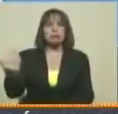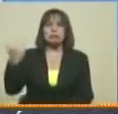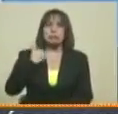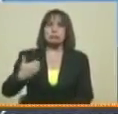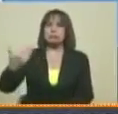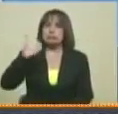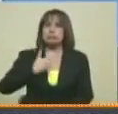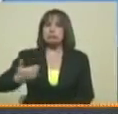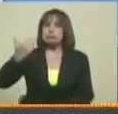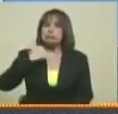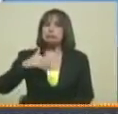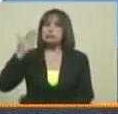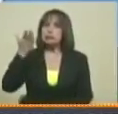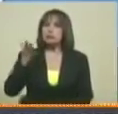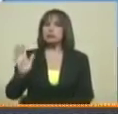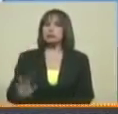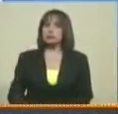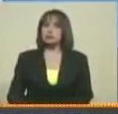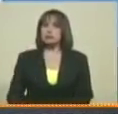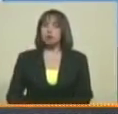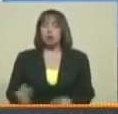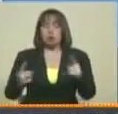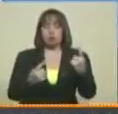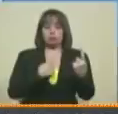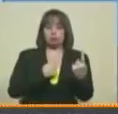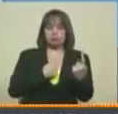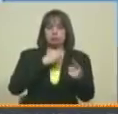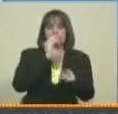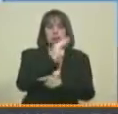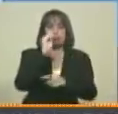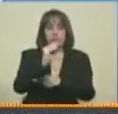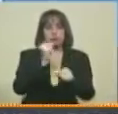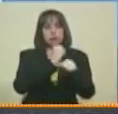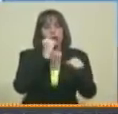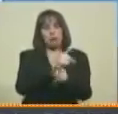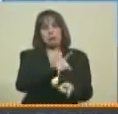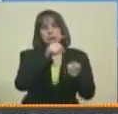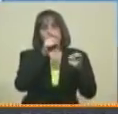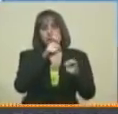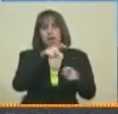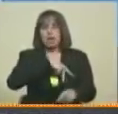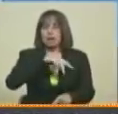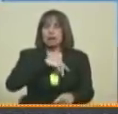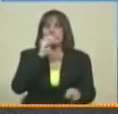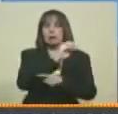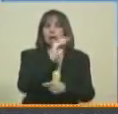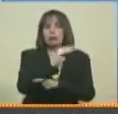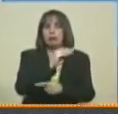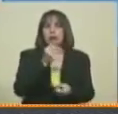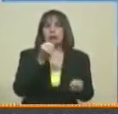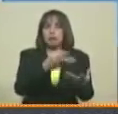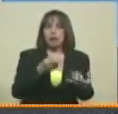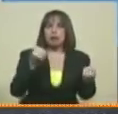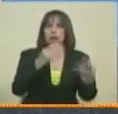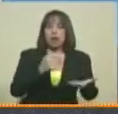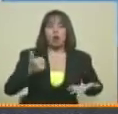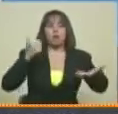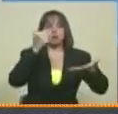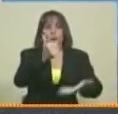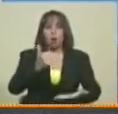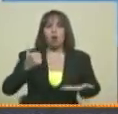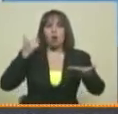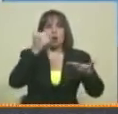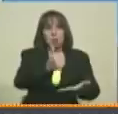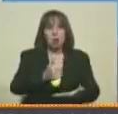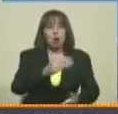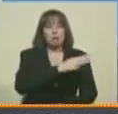compleja. Por un lado, protegiendo el empleo, el ingreso, el carné de la patria, protegiendo con los bonos a la gran misión Hogares